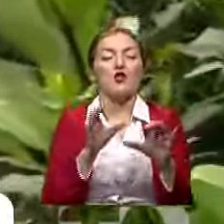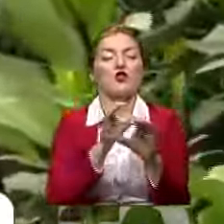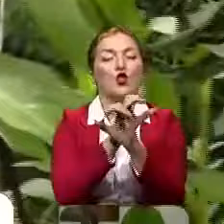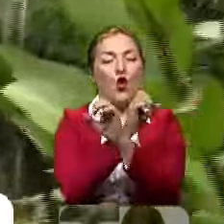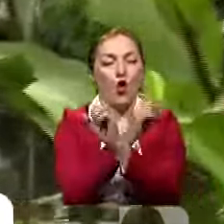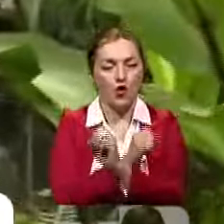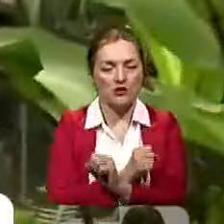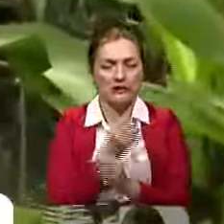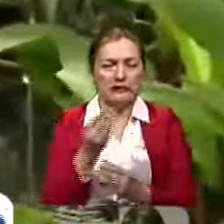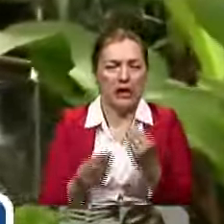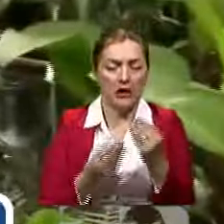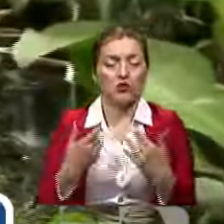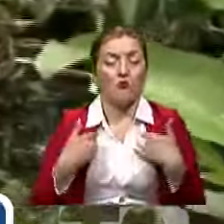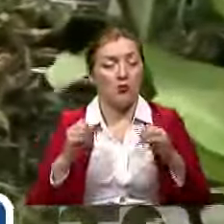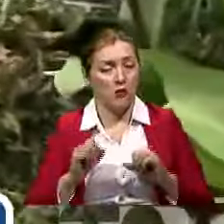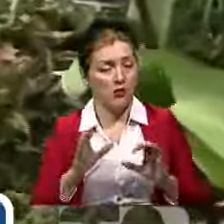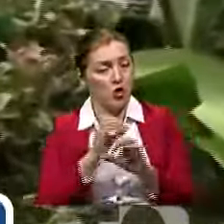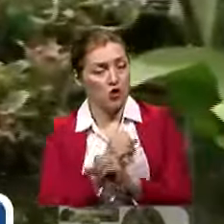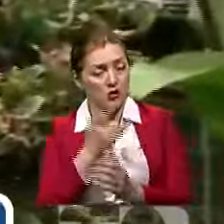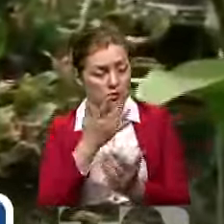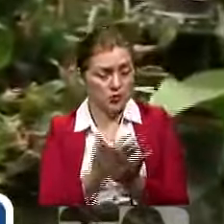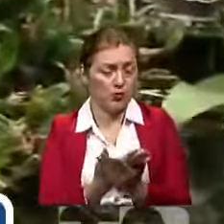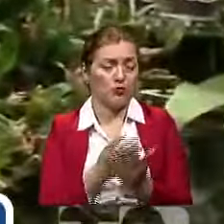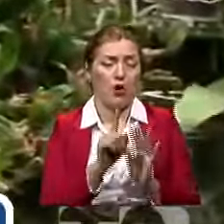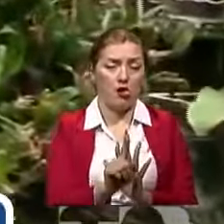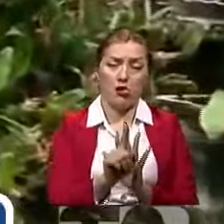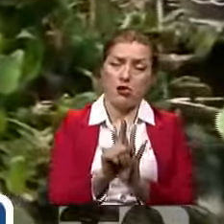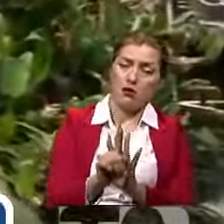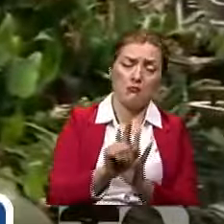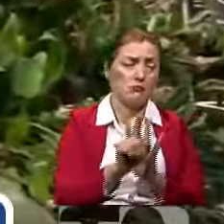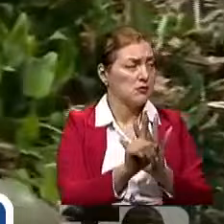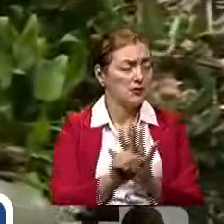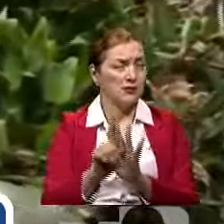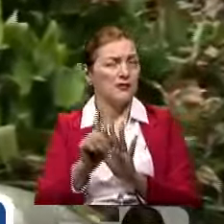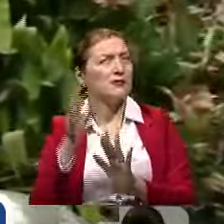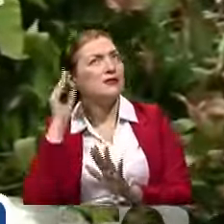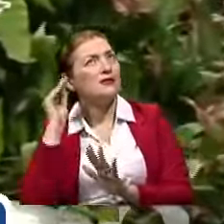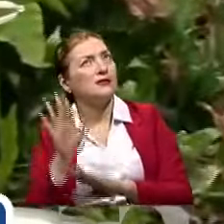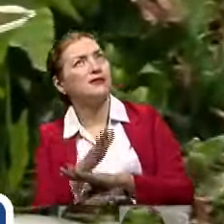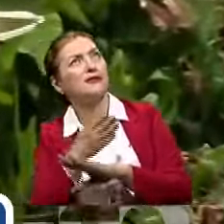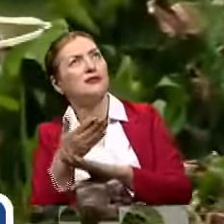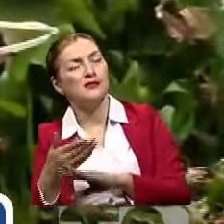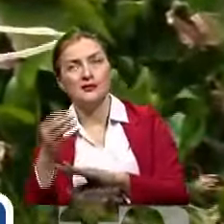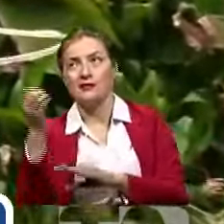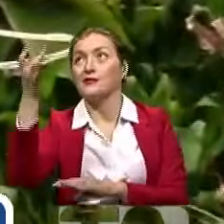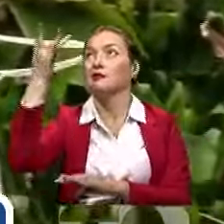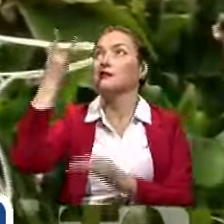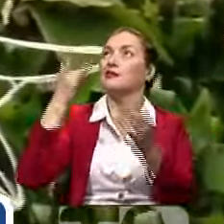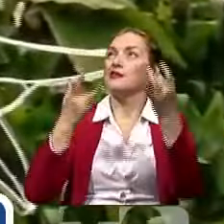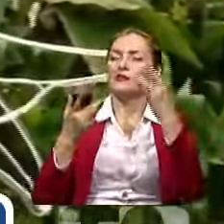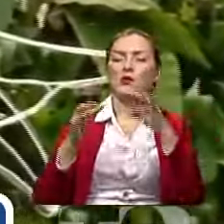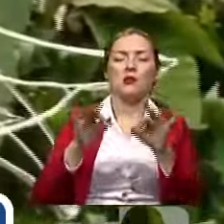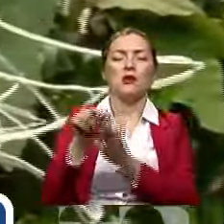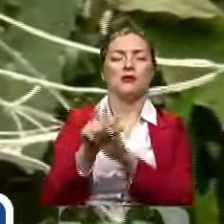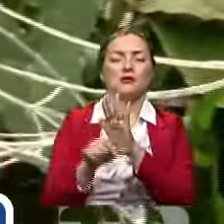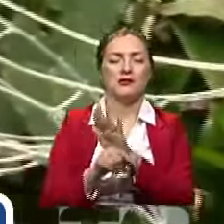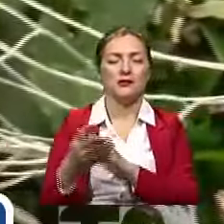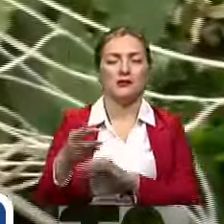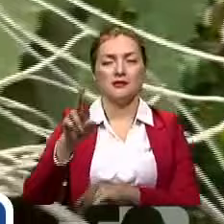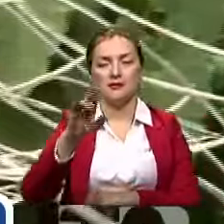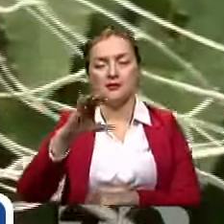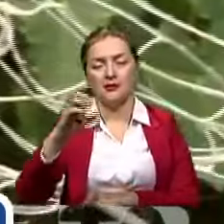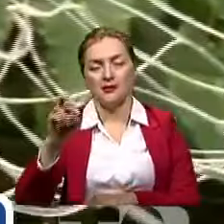un recorrido de una hora más o menos, donde hay ambientación, sonidos, luces, pero para más detalles nos encontramos con